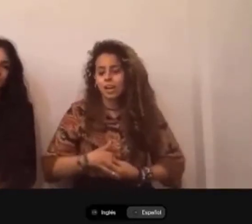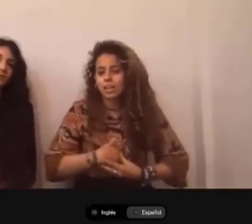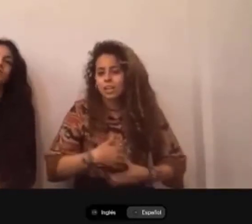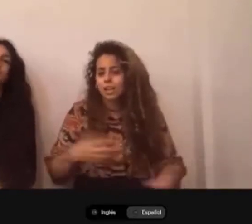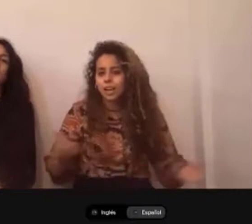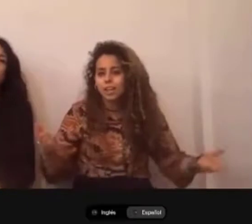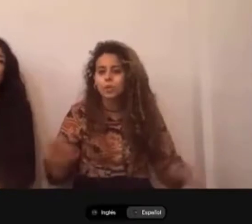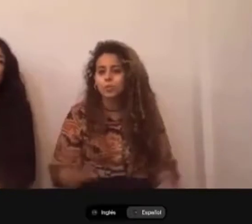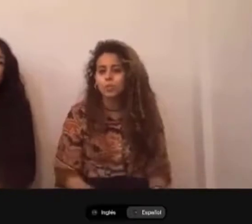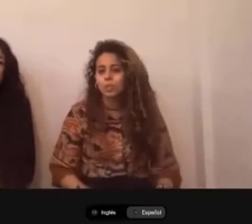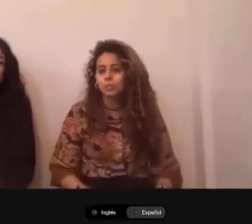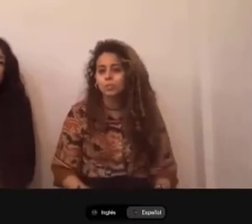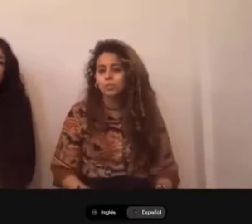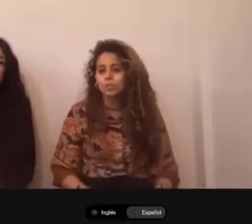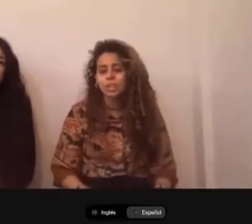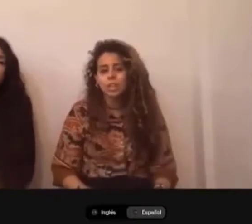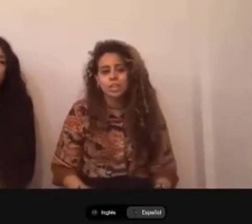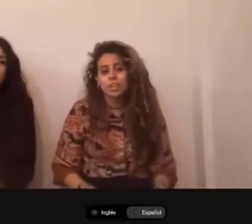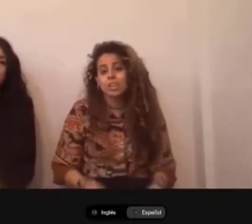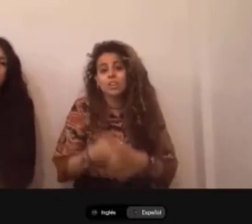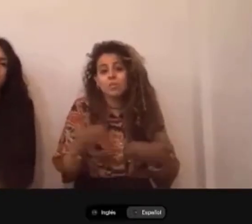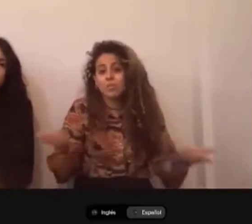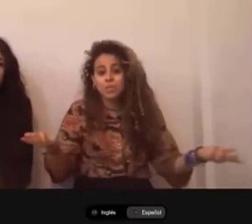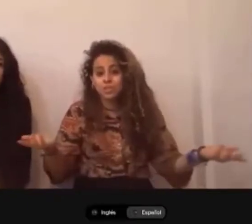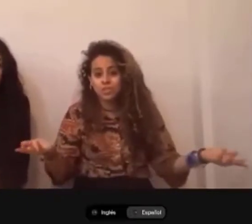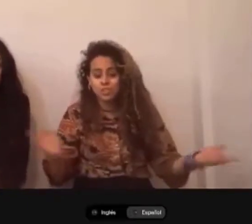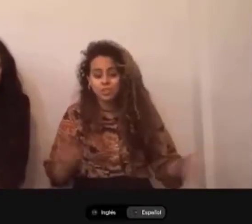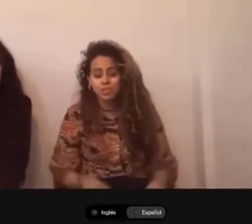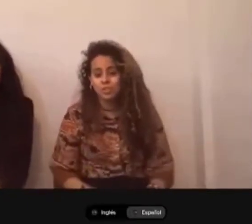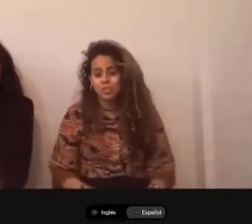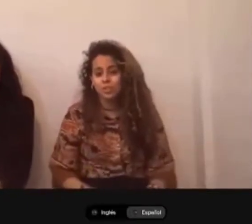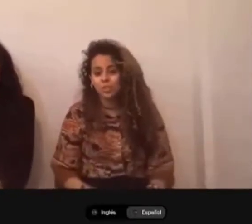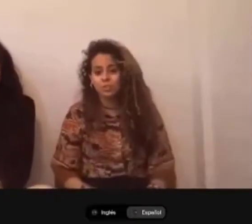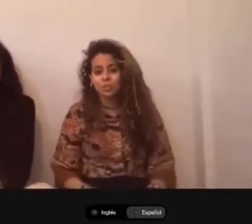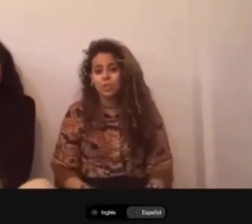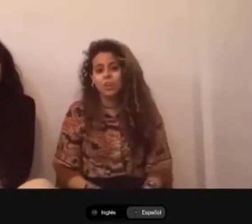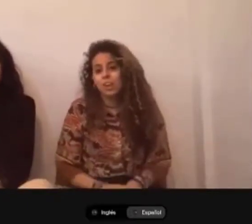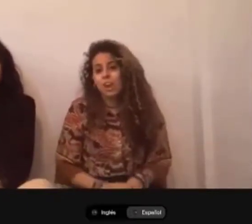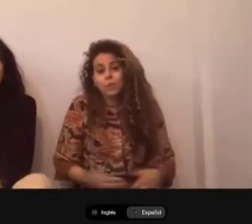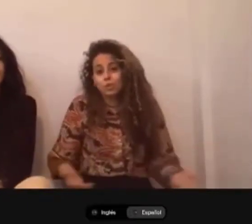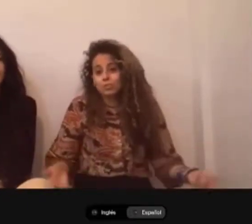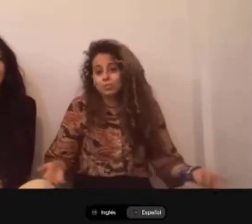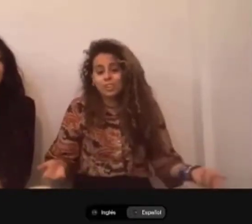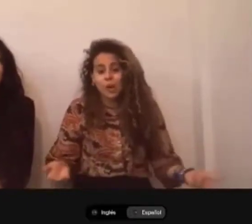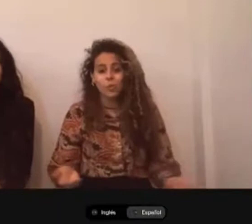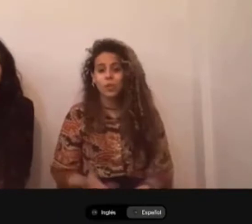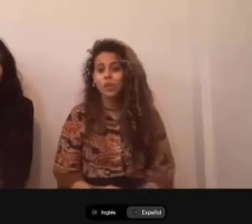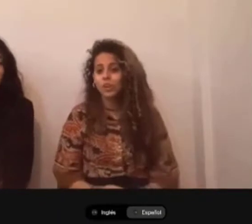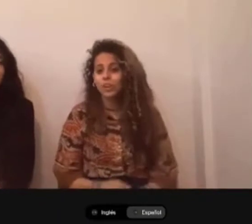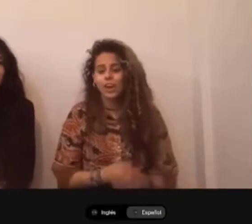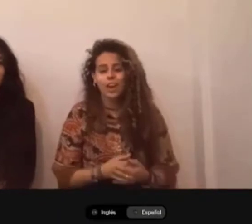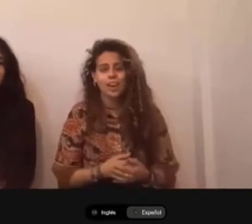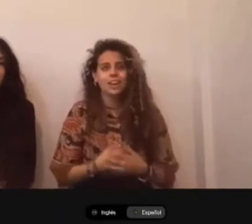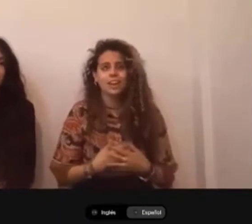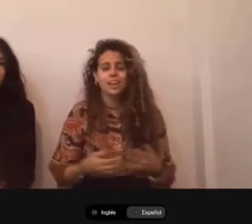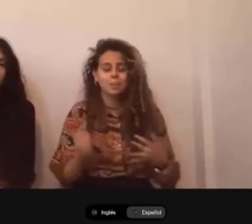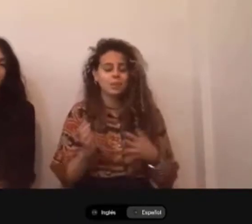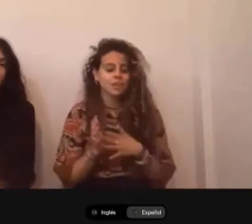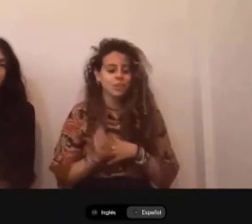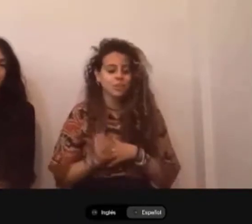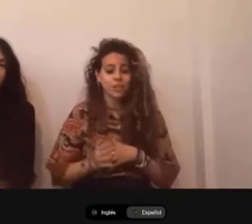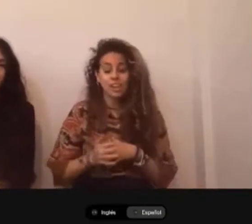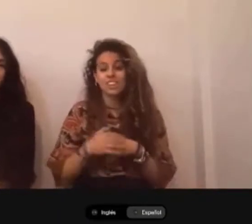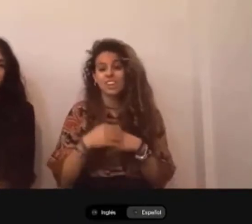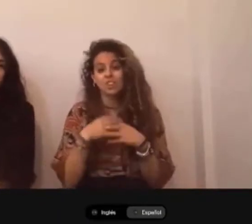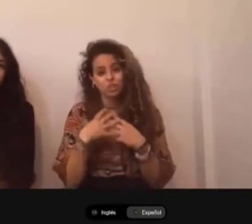la carrera y tener ganas de comerte el mundo. Y como hemos dicho durante todos nuestros vídeos, la unión. La unión, las ganas de reír,